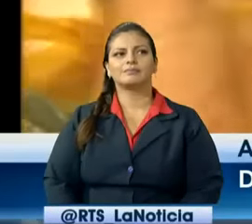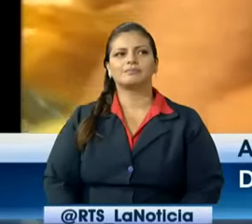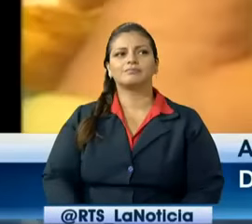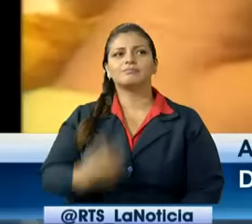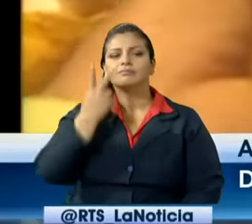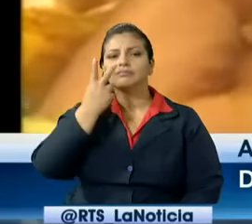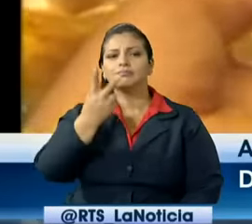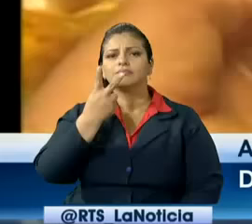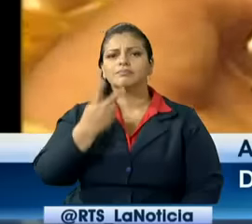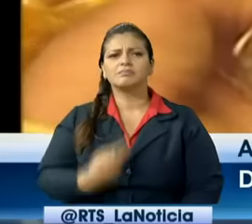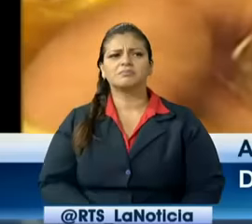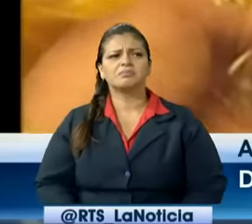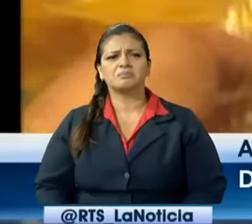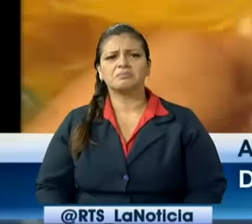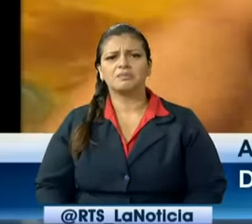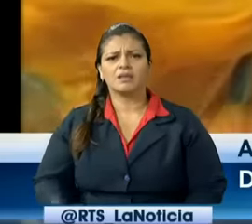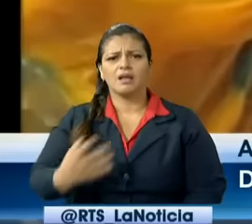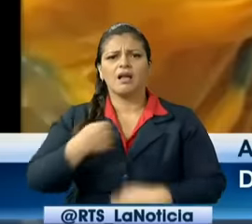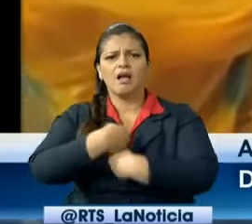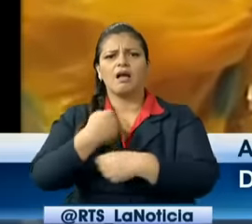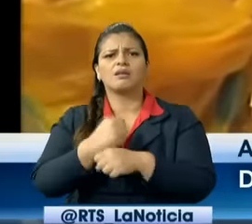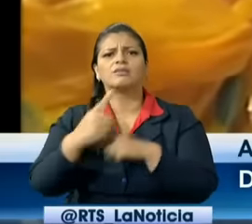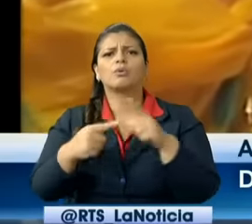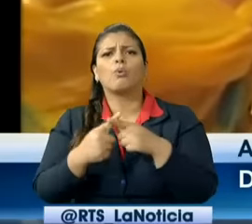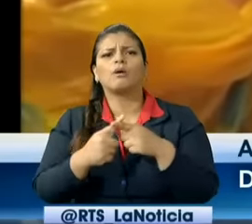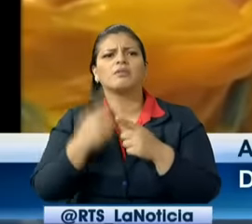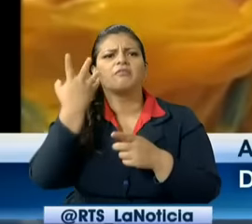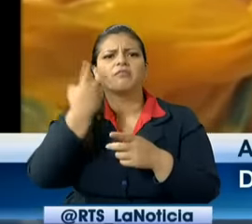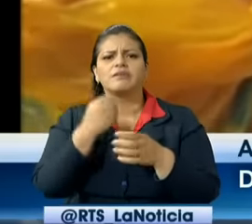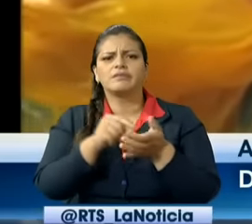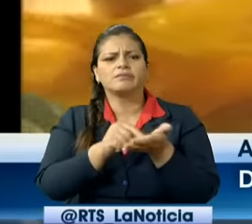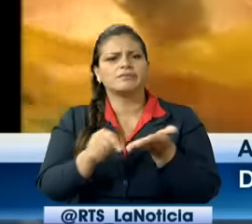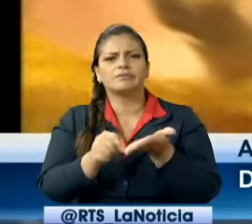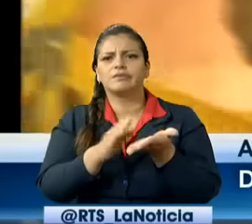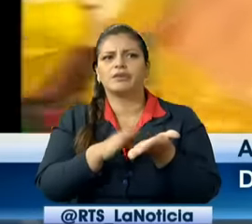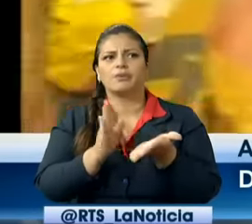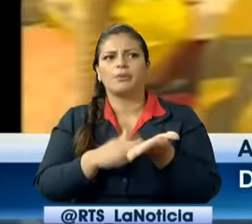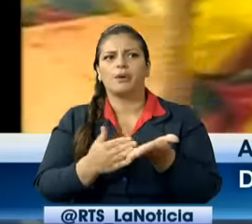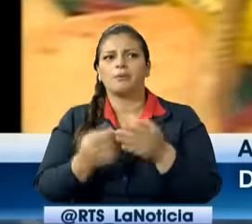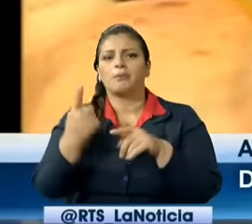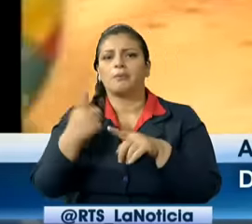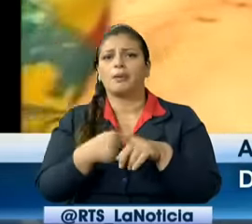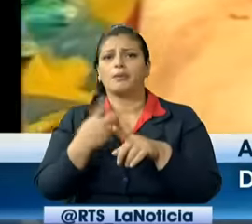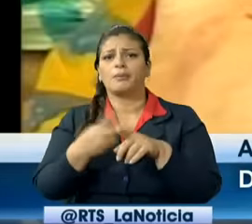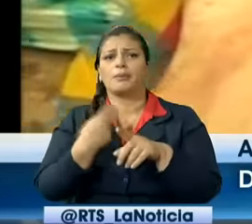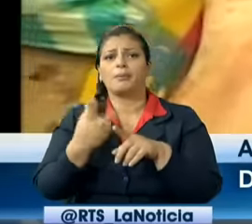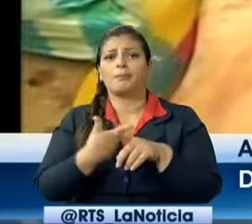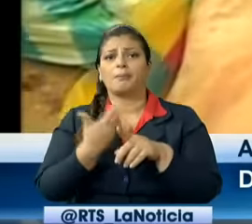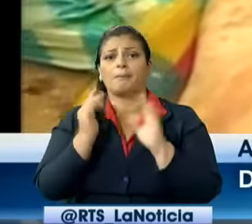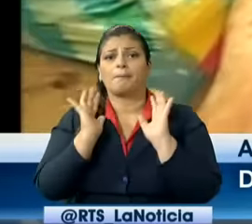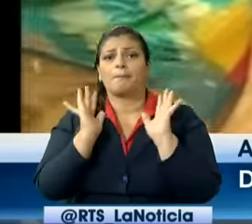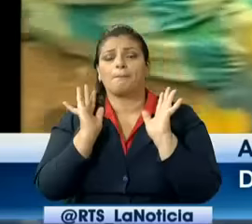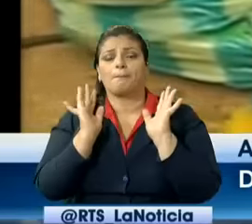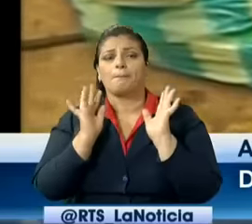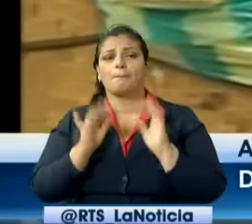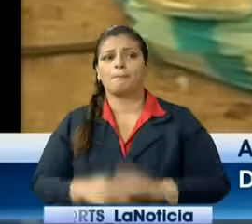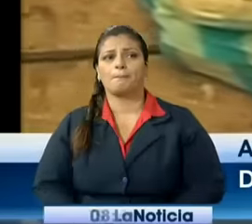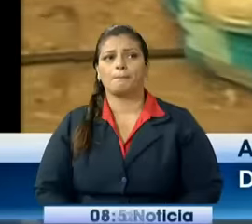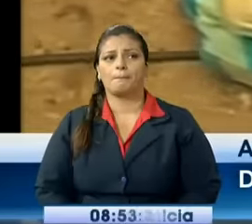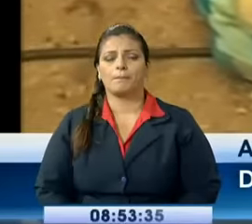Quizás. Miren cómo se los expende de esa manera. Los lácteos, repito, como los quesos, como los yogures, como las